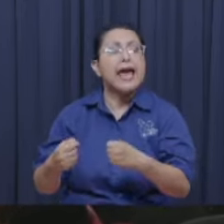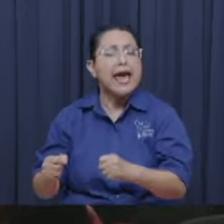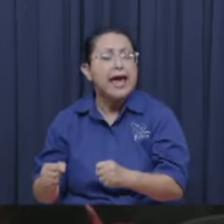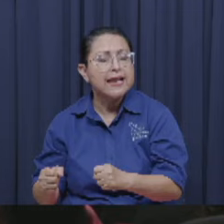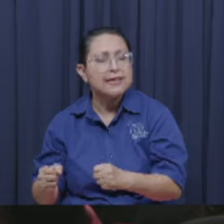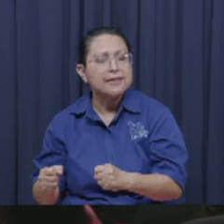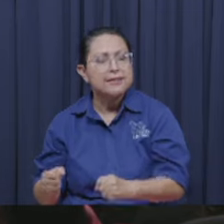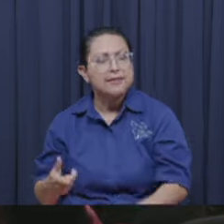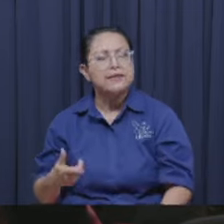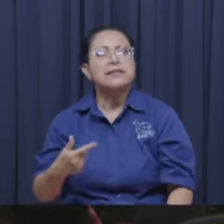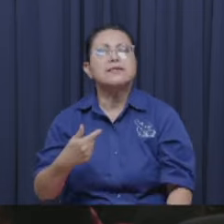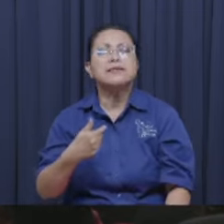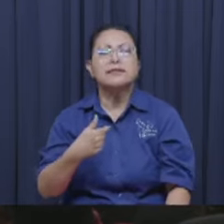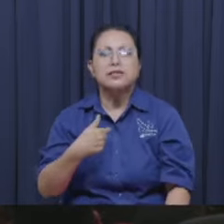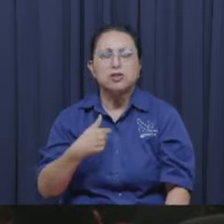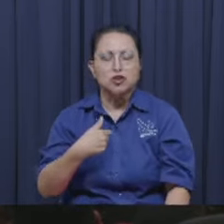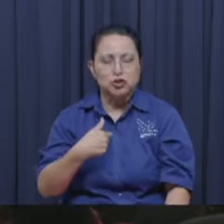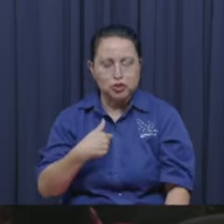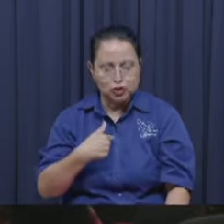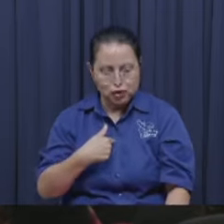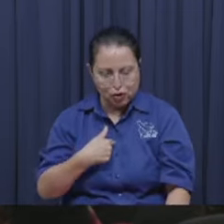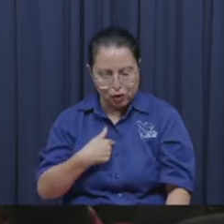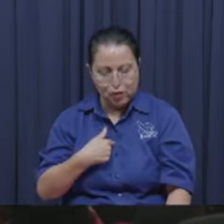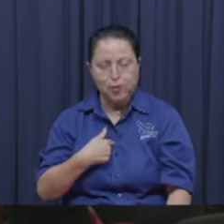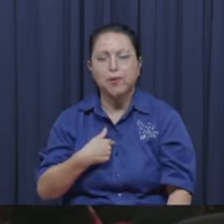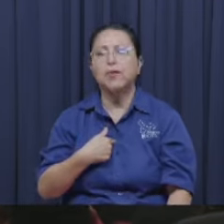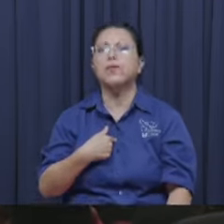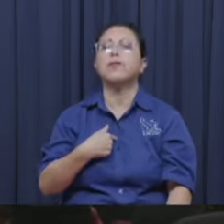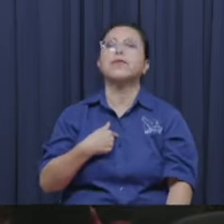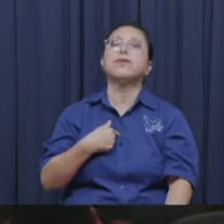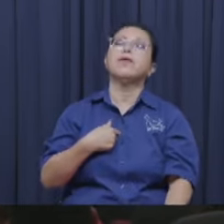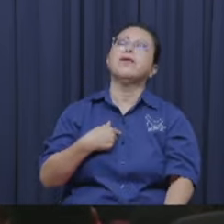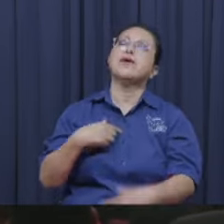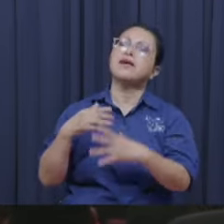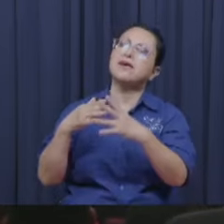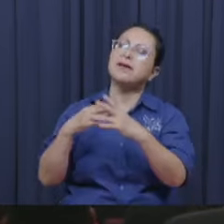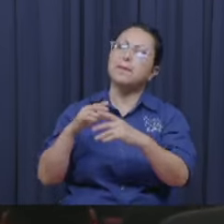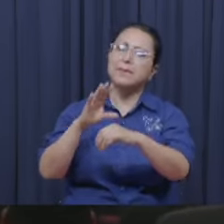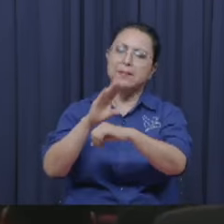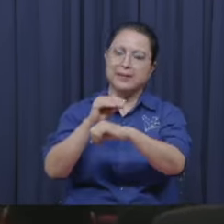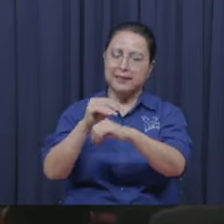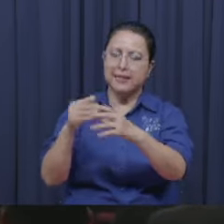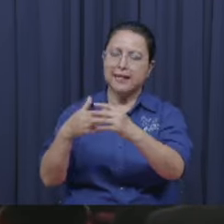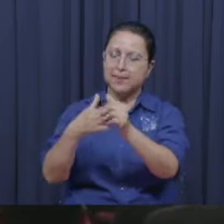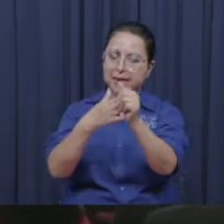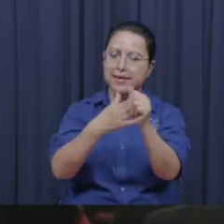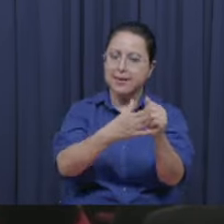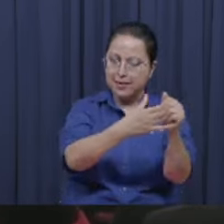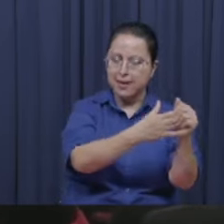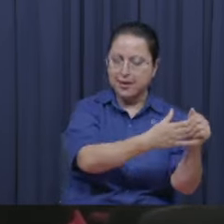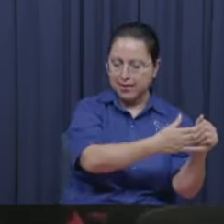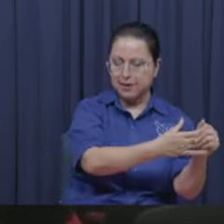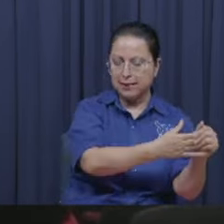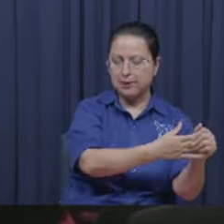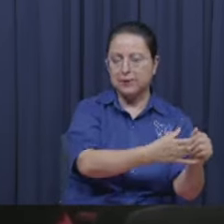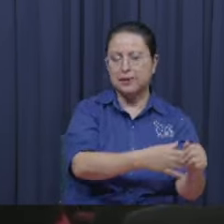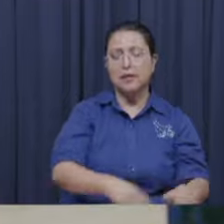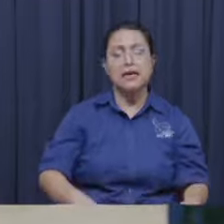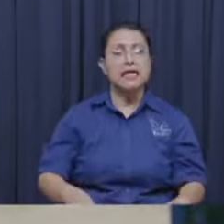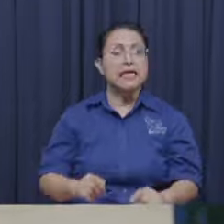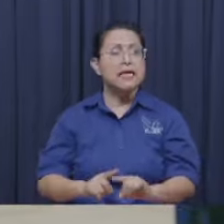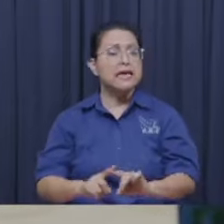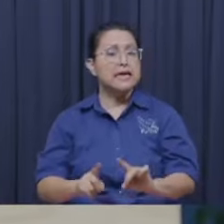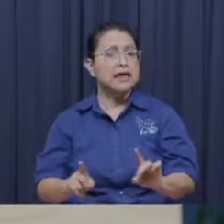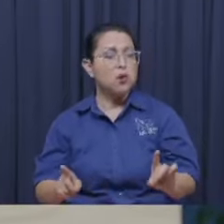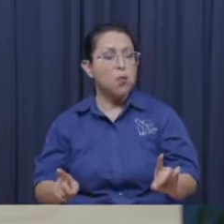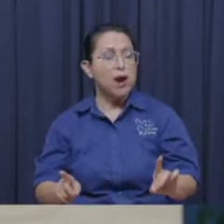Estoy dispuesto a hacer lo que usted me diga que hacemos, porque esto sí está cardíaco. Como dijeron aquellos judíos, ¿verdad? Varones, hermanos, ¿qué